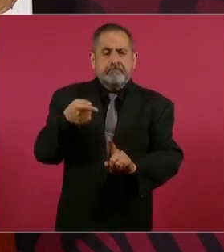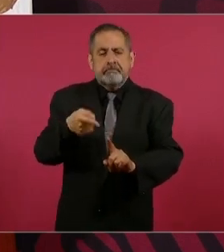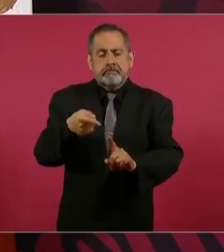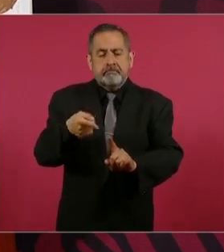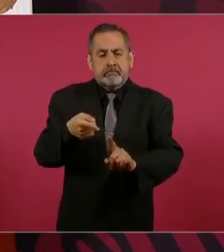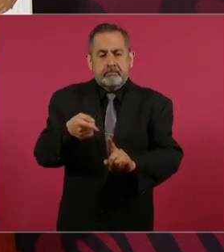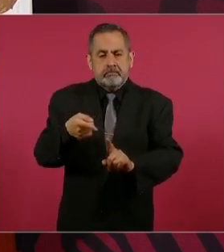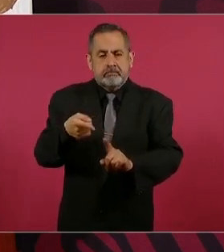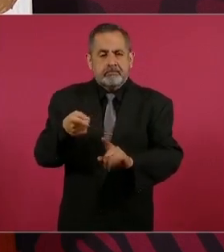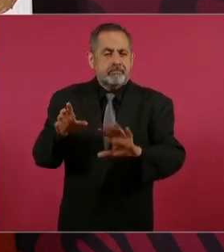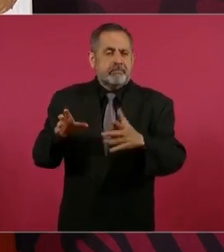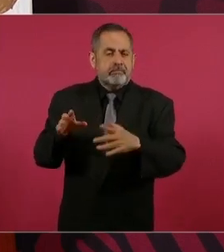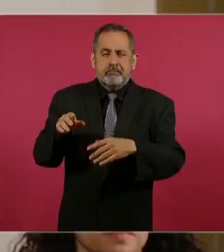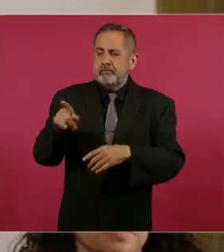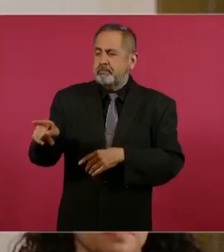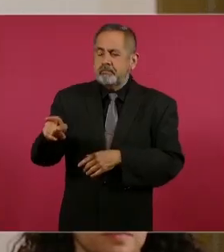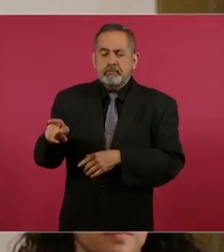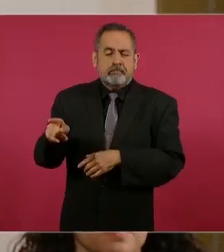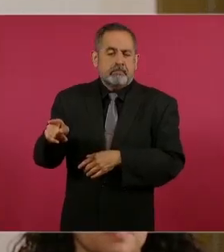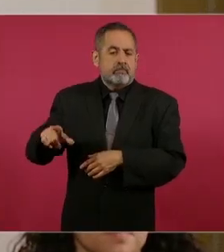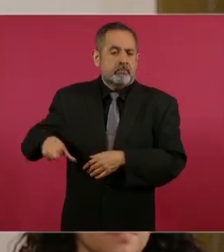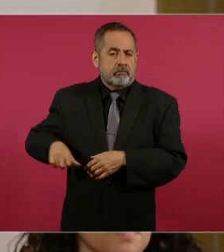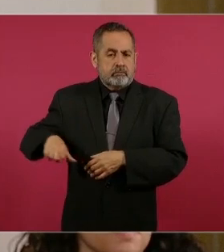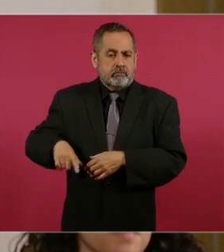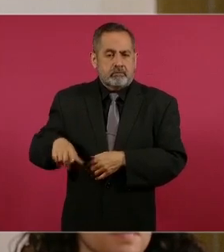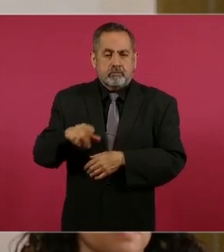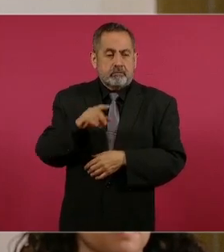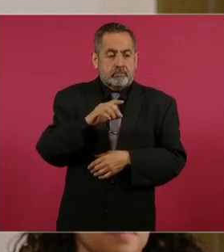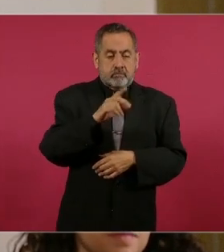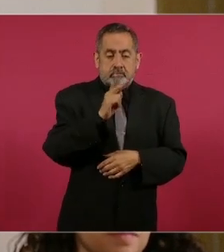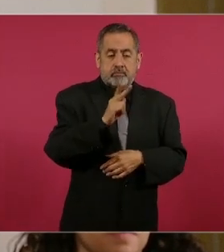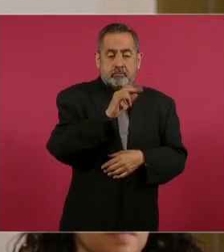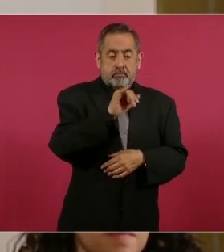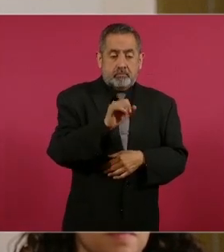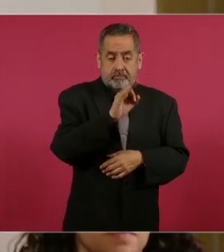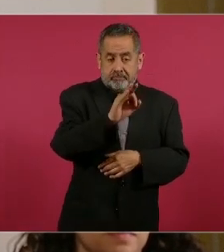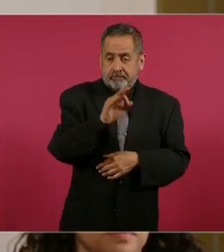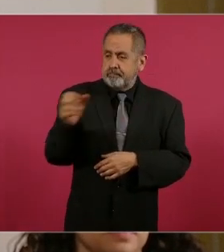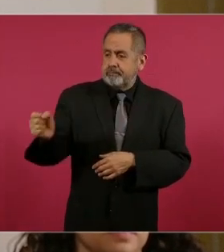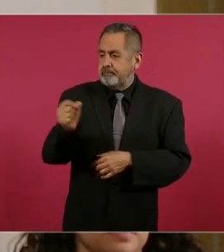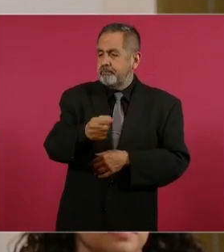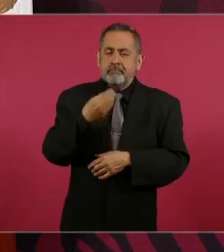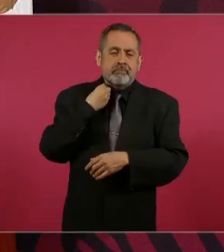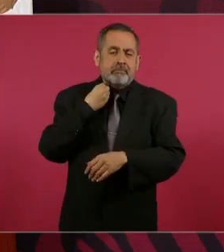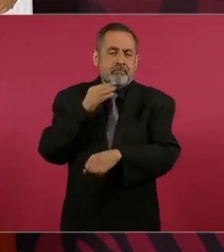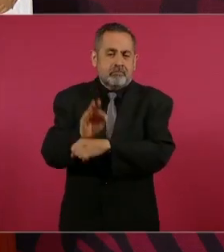la Defensoría de Oficio del Poder Judicial.